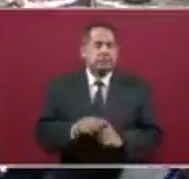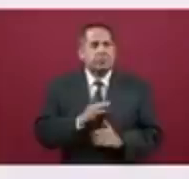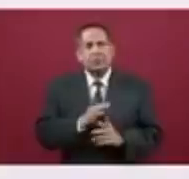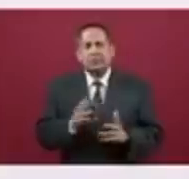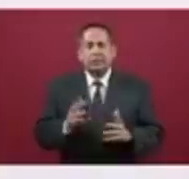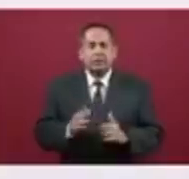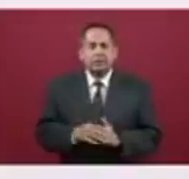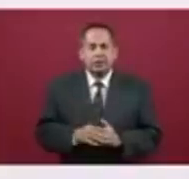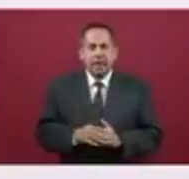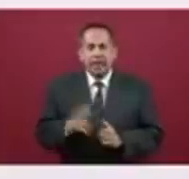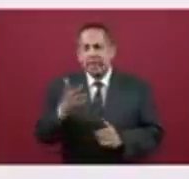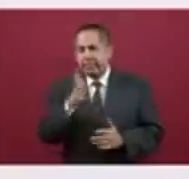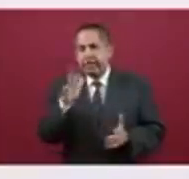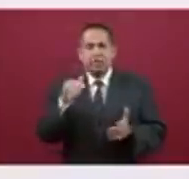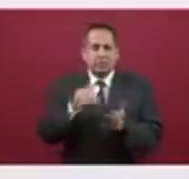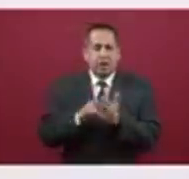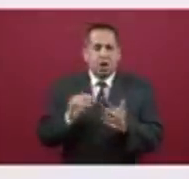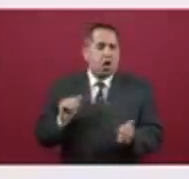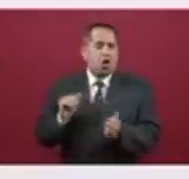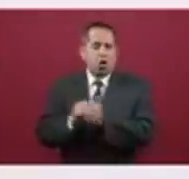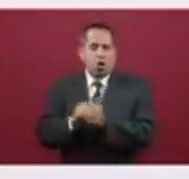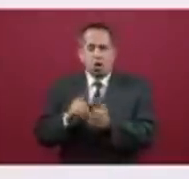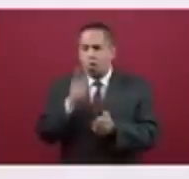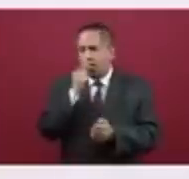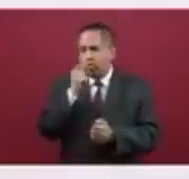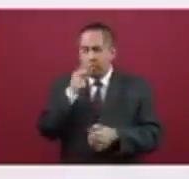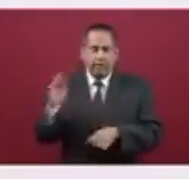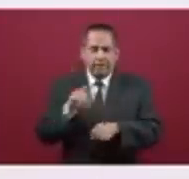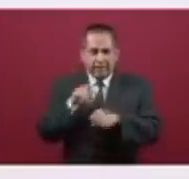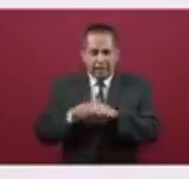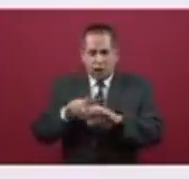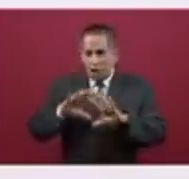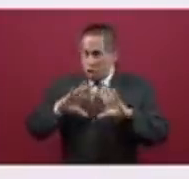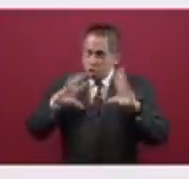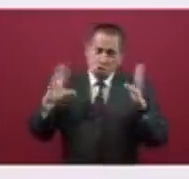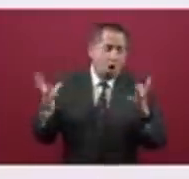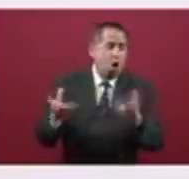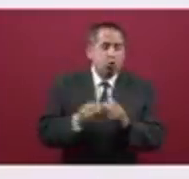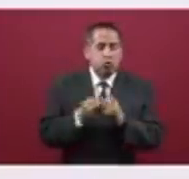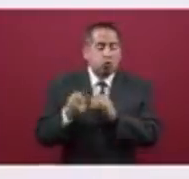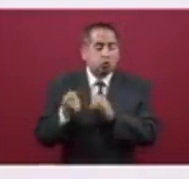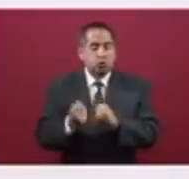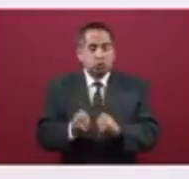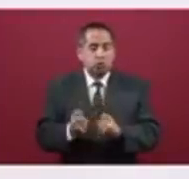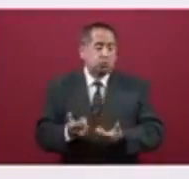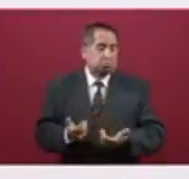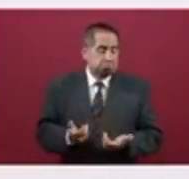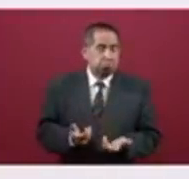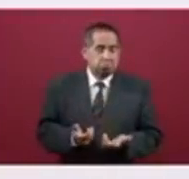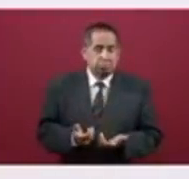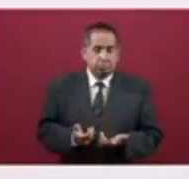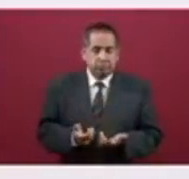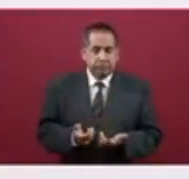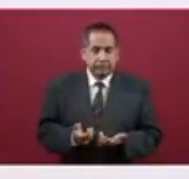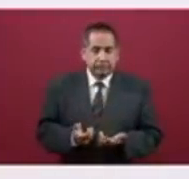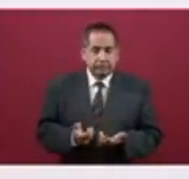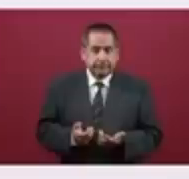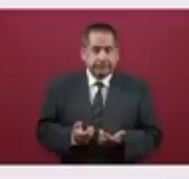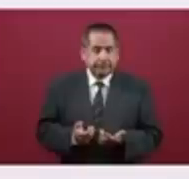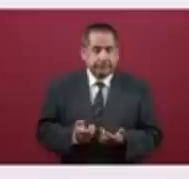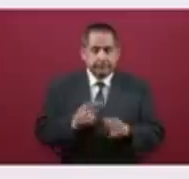los 10.000 efectivos de la policía federal todos juntos en